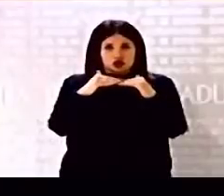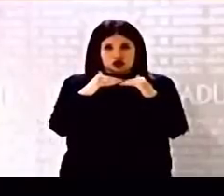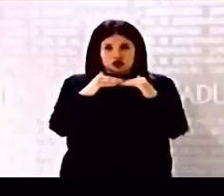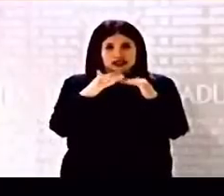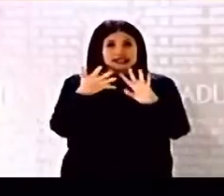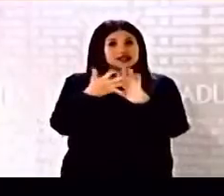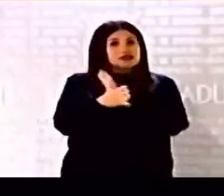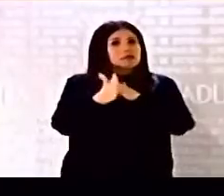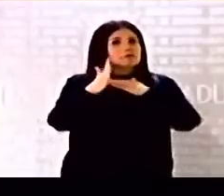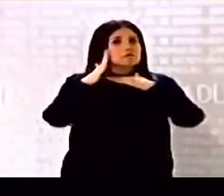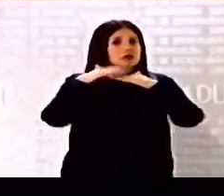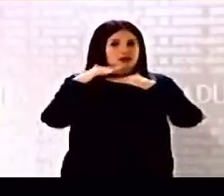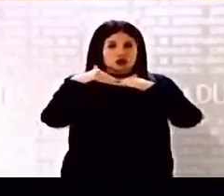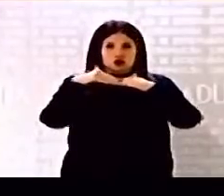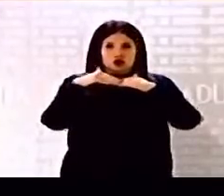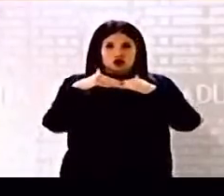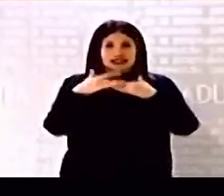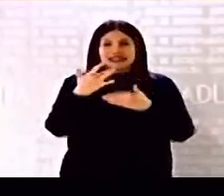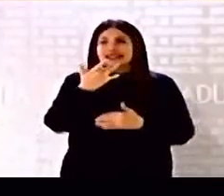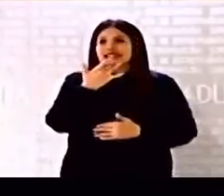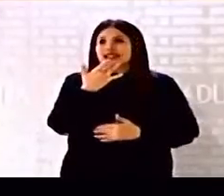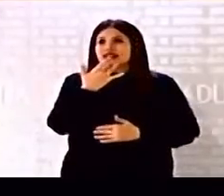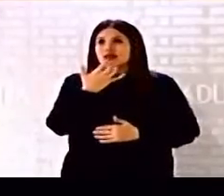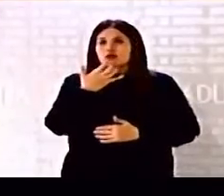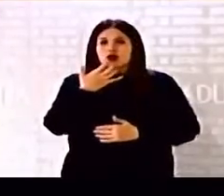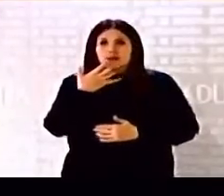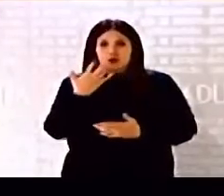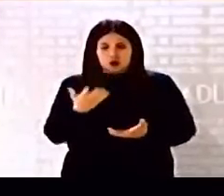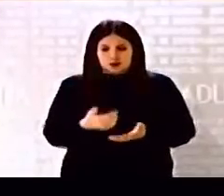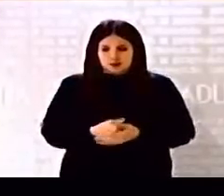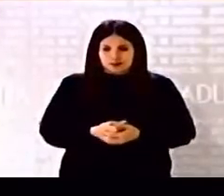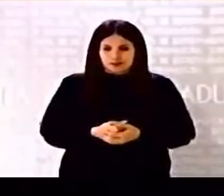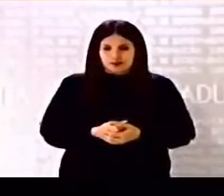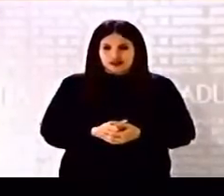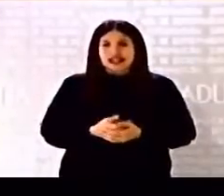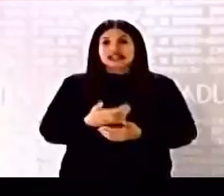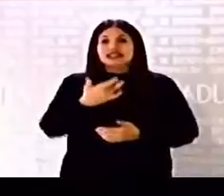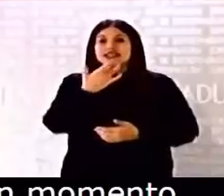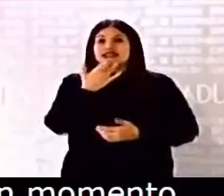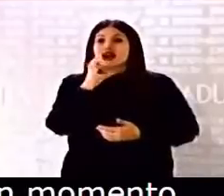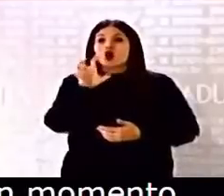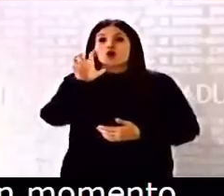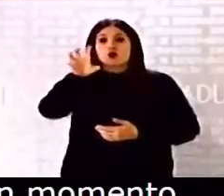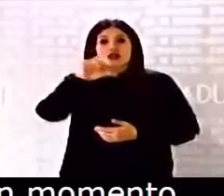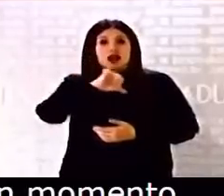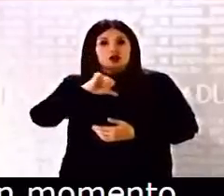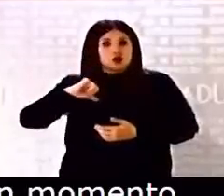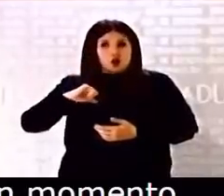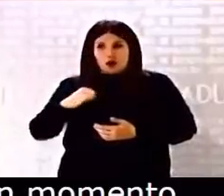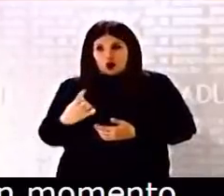Medidas de mínimos. Si en algún momento alguna de las comunidades autónomas